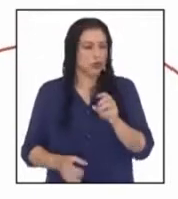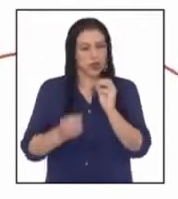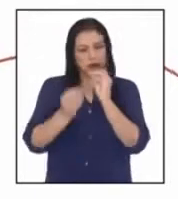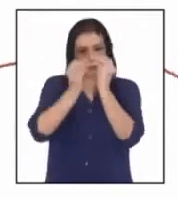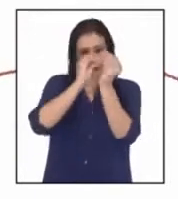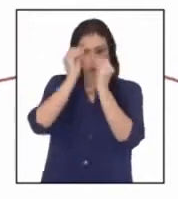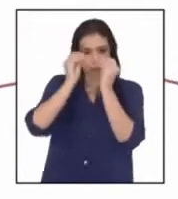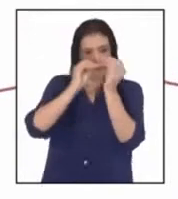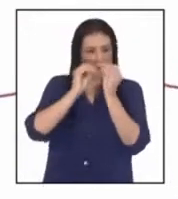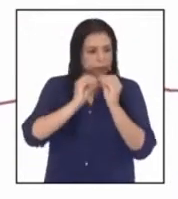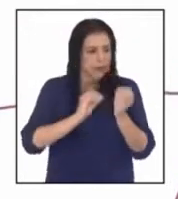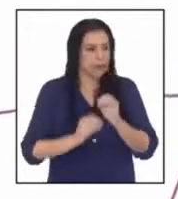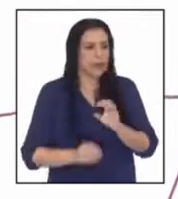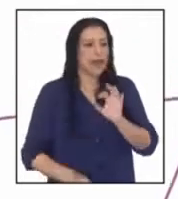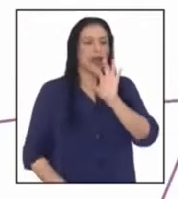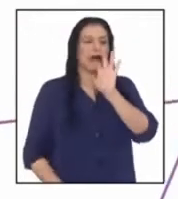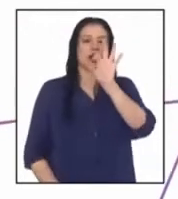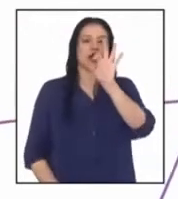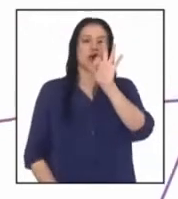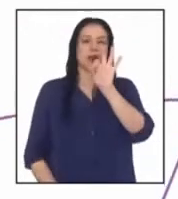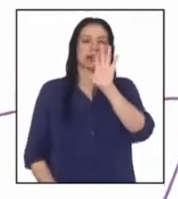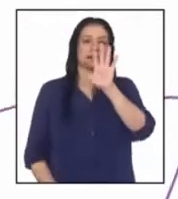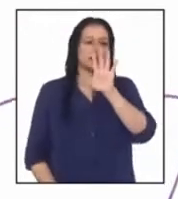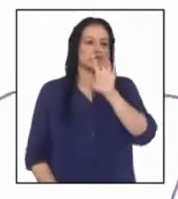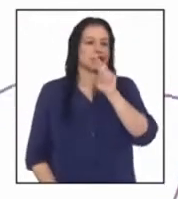resolver obtenemos